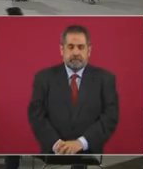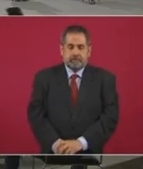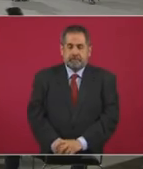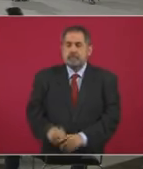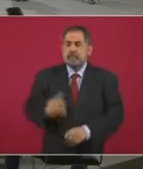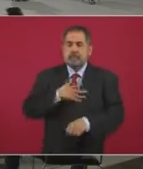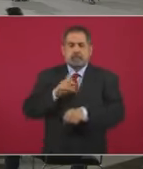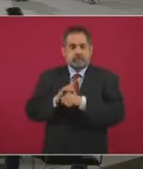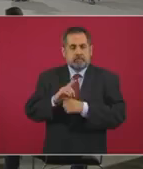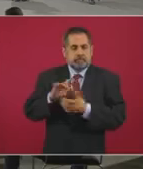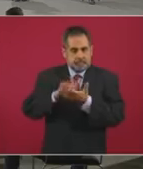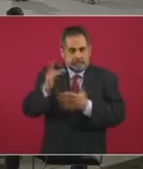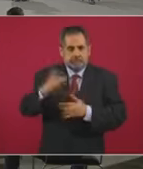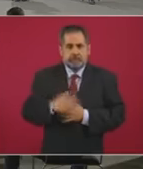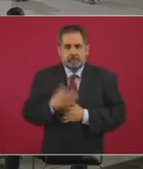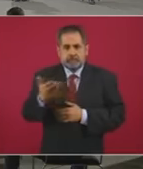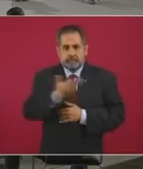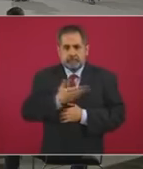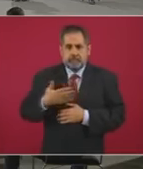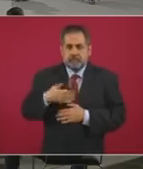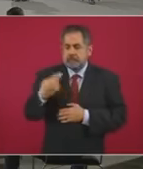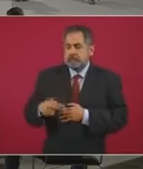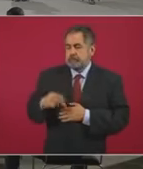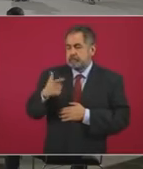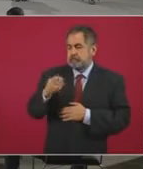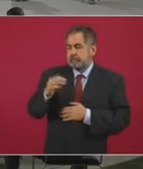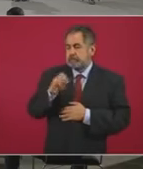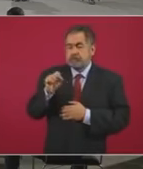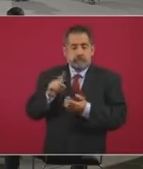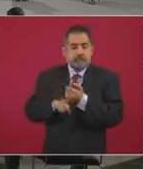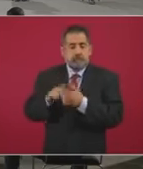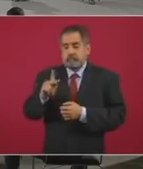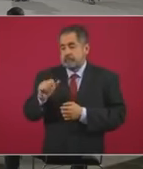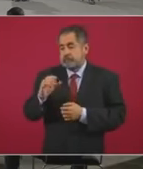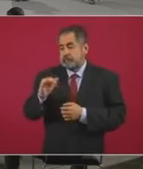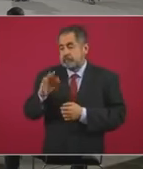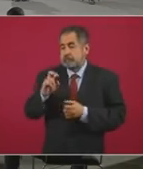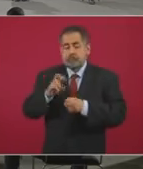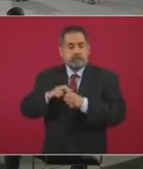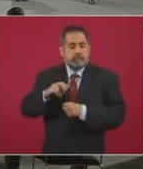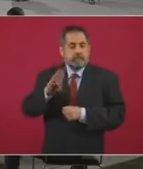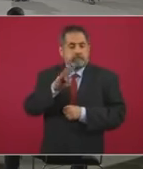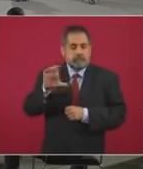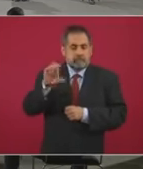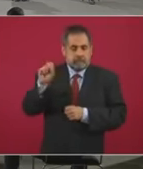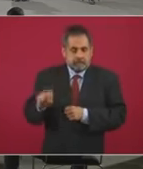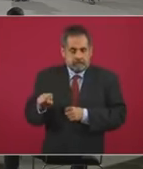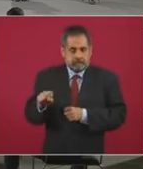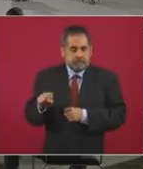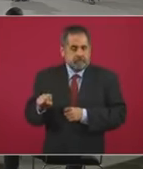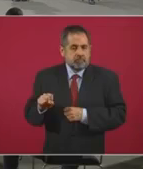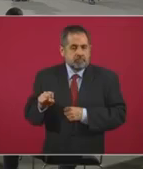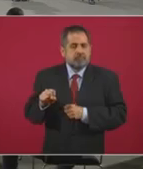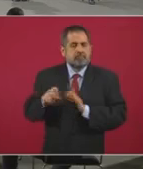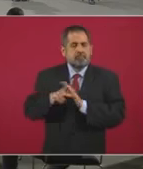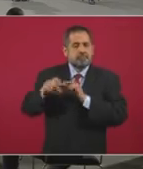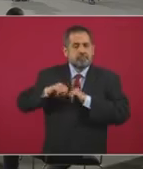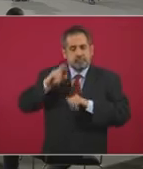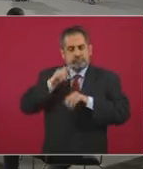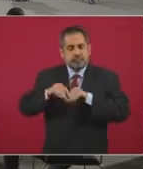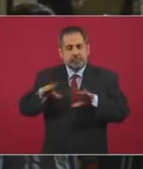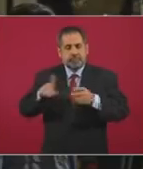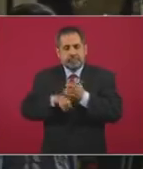Gracias. Buenos días, señor presidente. Julio Mar Gómez, de Medios Digitales de Pacífico, de Baja California Sur, corresponsal principalmente